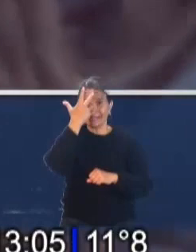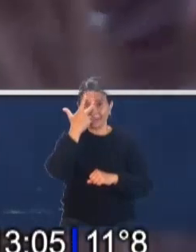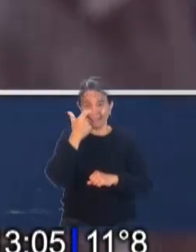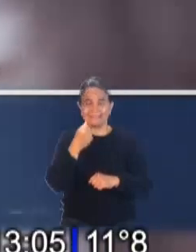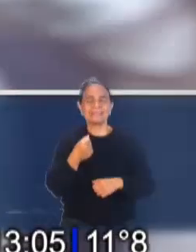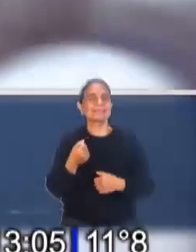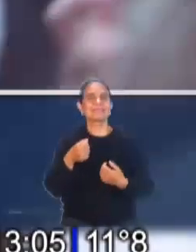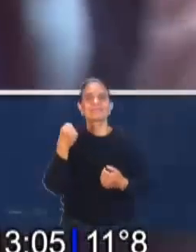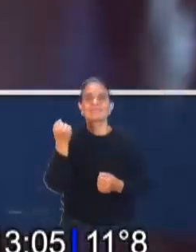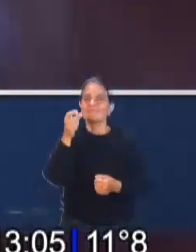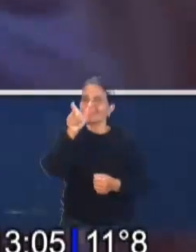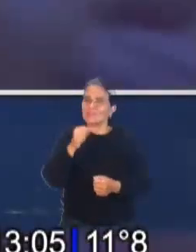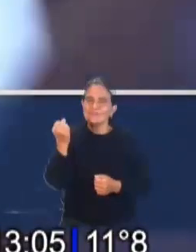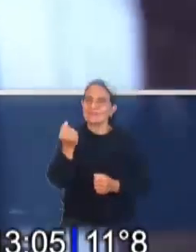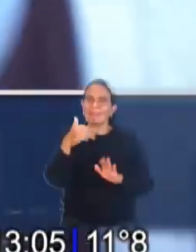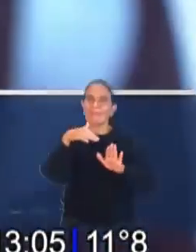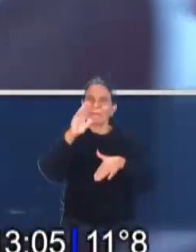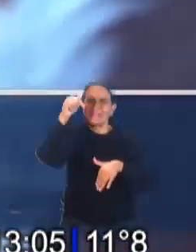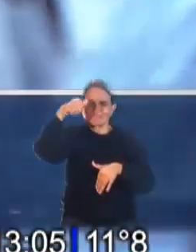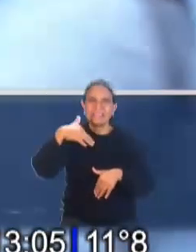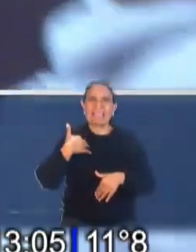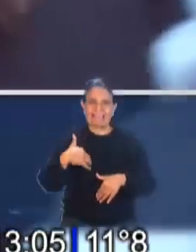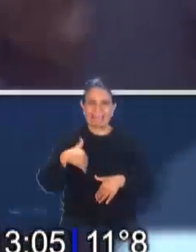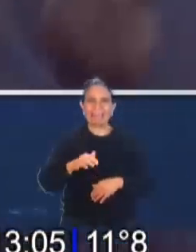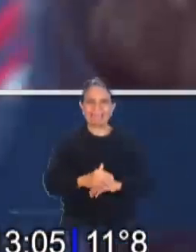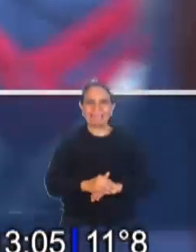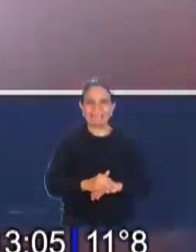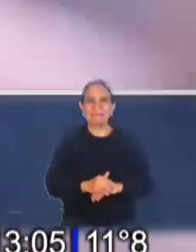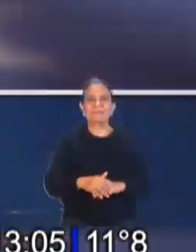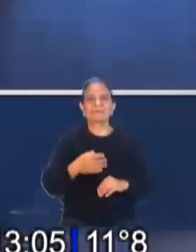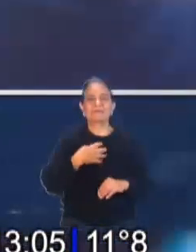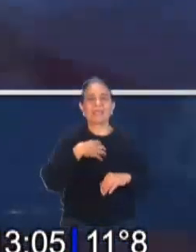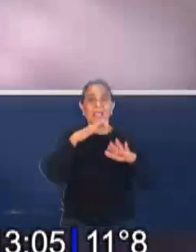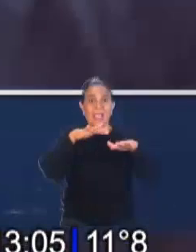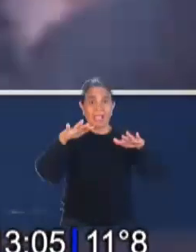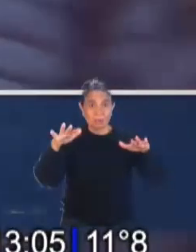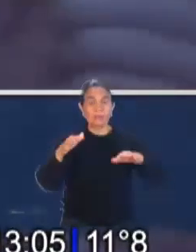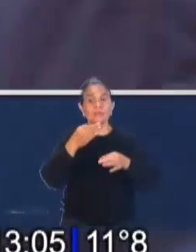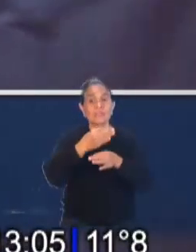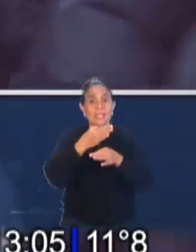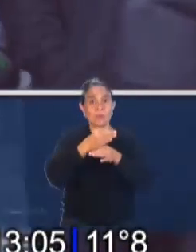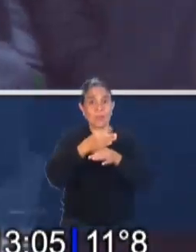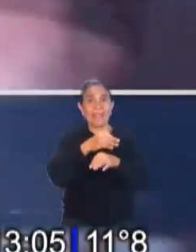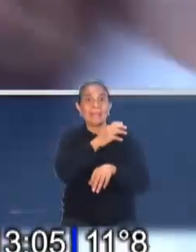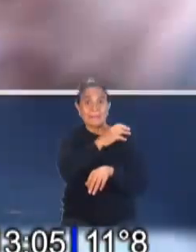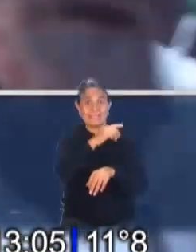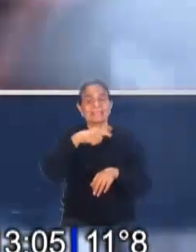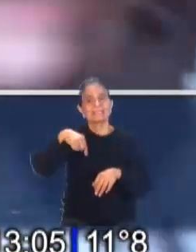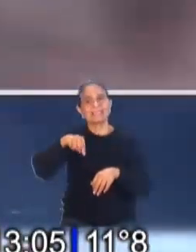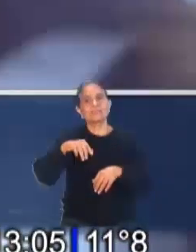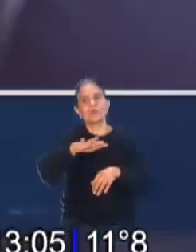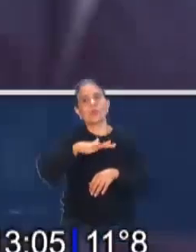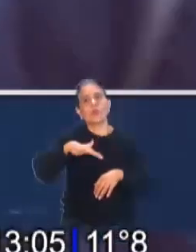los argentinos. Los alumnos de la Escuela Normal Mixta realizaron la tradicional caminata a las